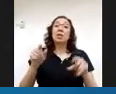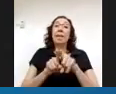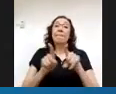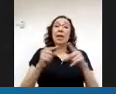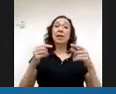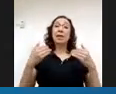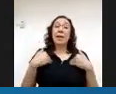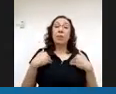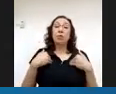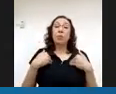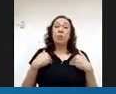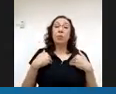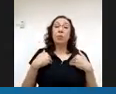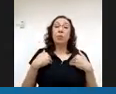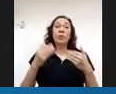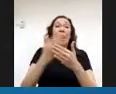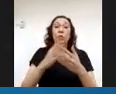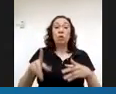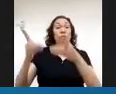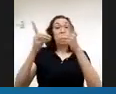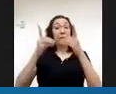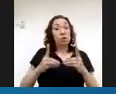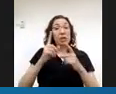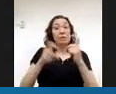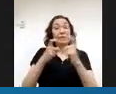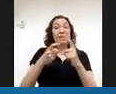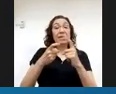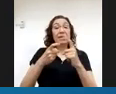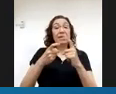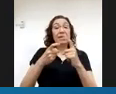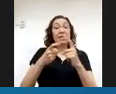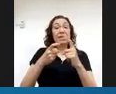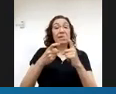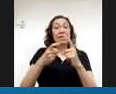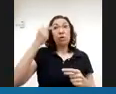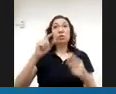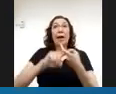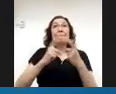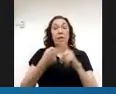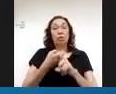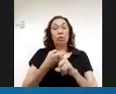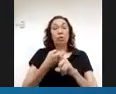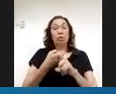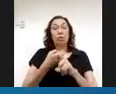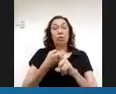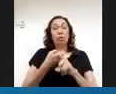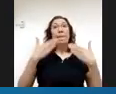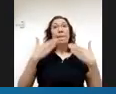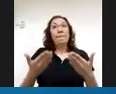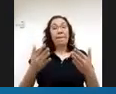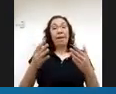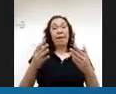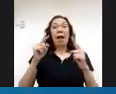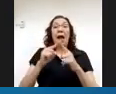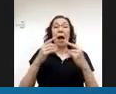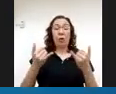además algunas donaciones específicas de gobiernos amigos. La disponibilidad al